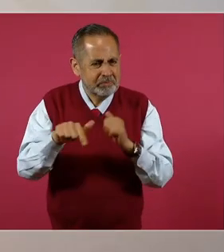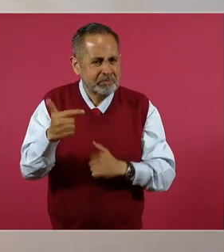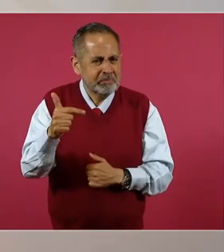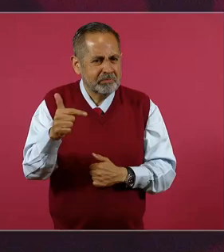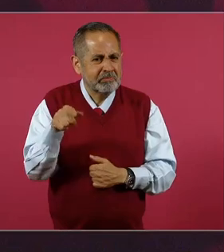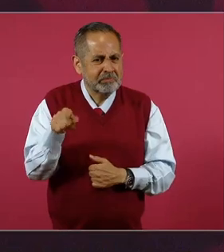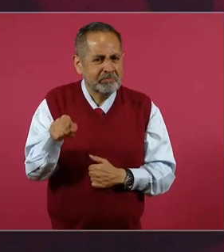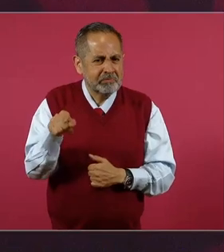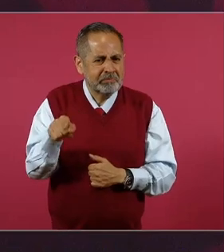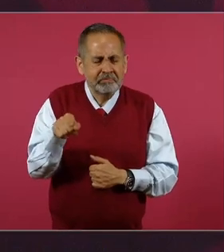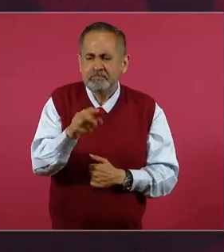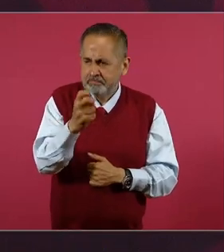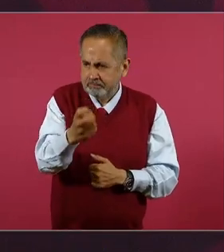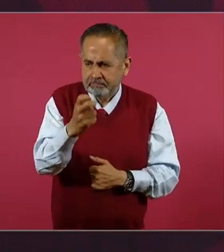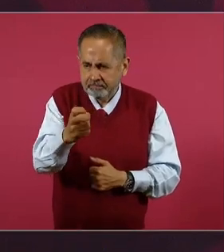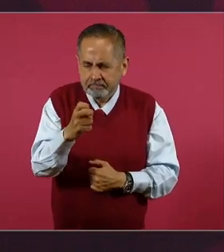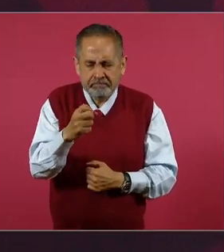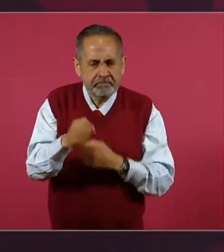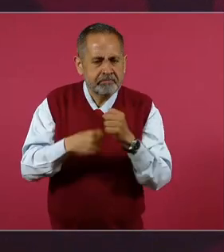Sí,